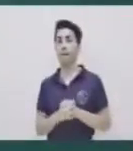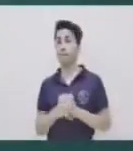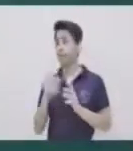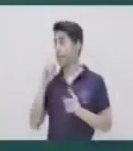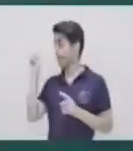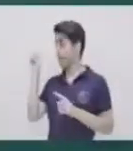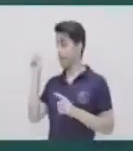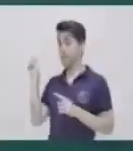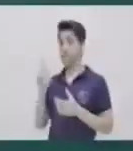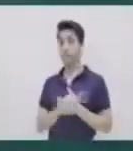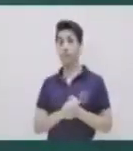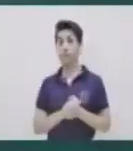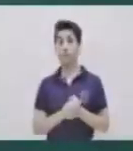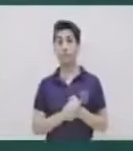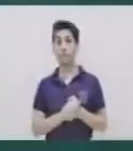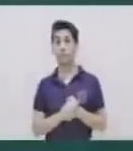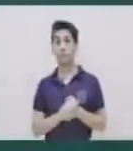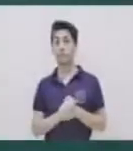Si observo,